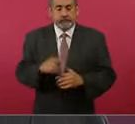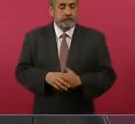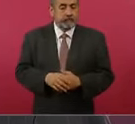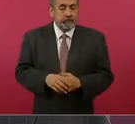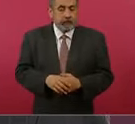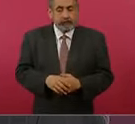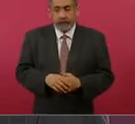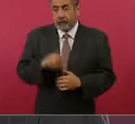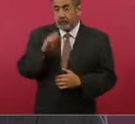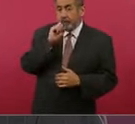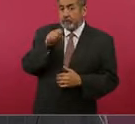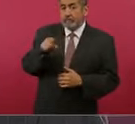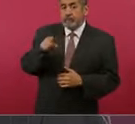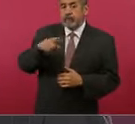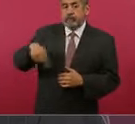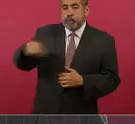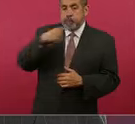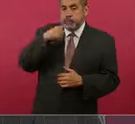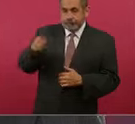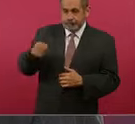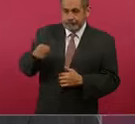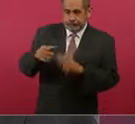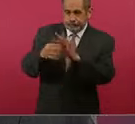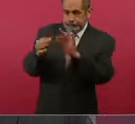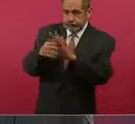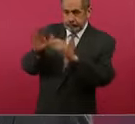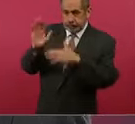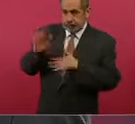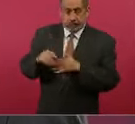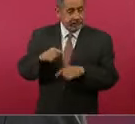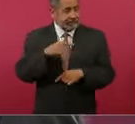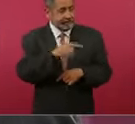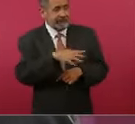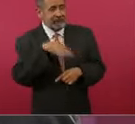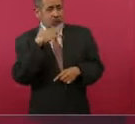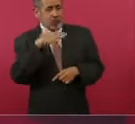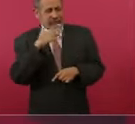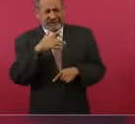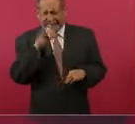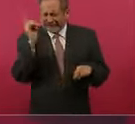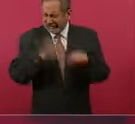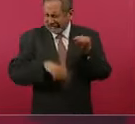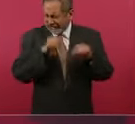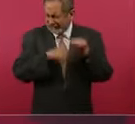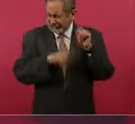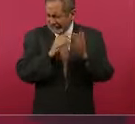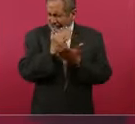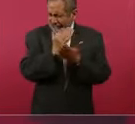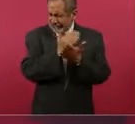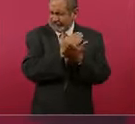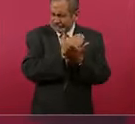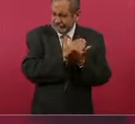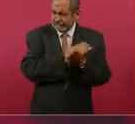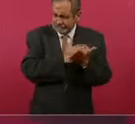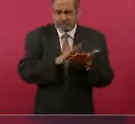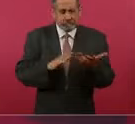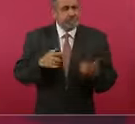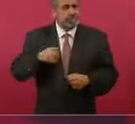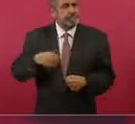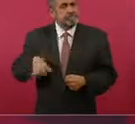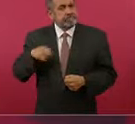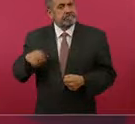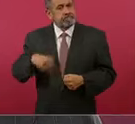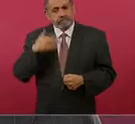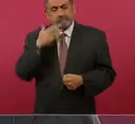dijo que íbamos a desterrar la corrupción y lo venimos haciendo. Y por eso